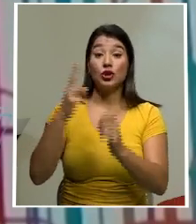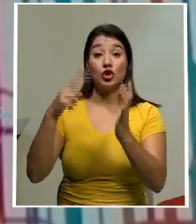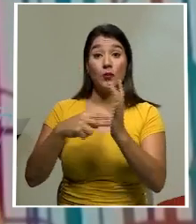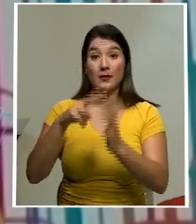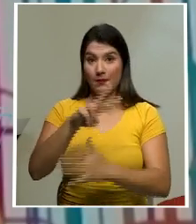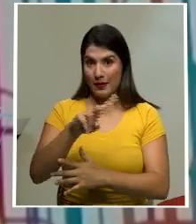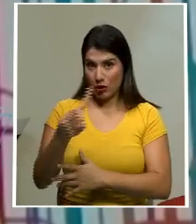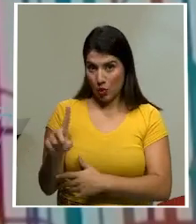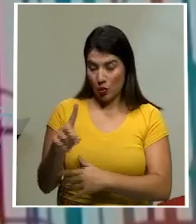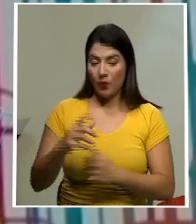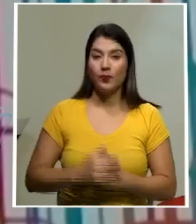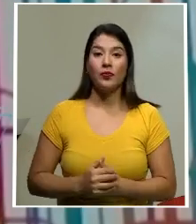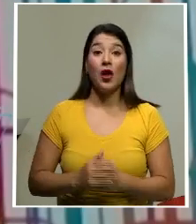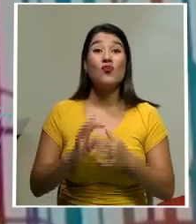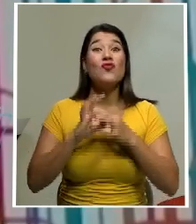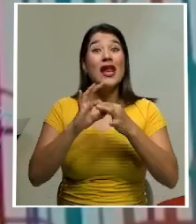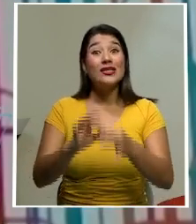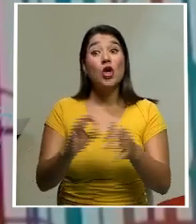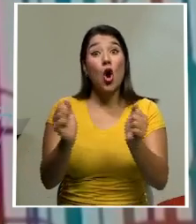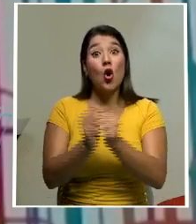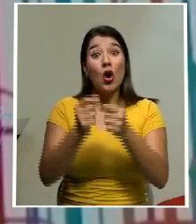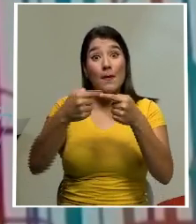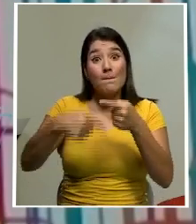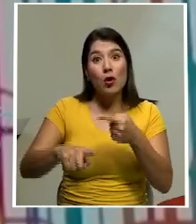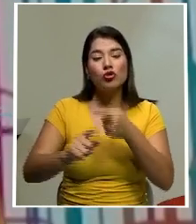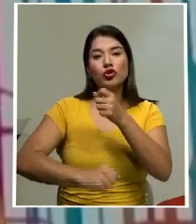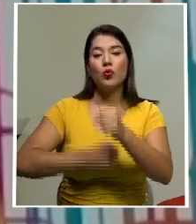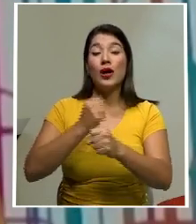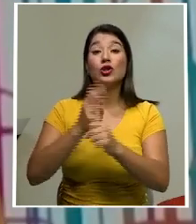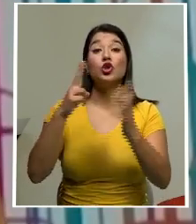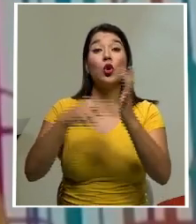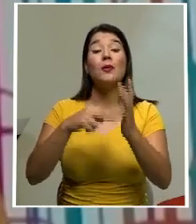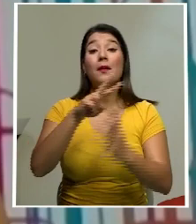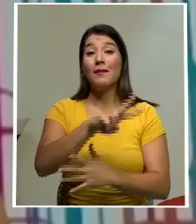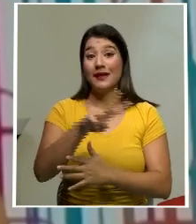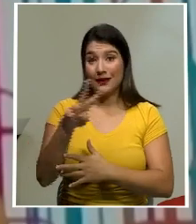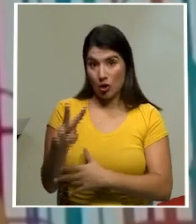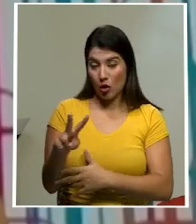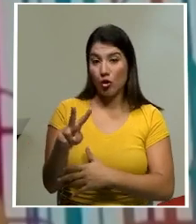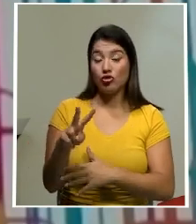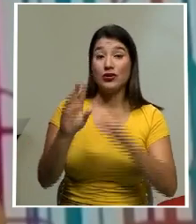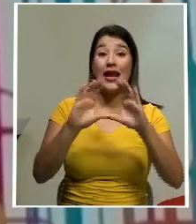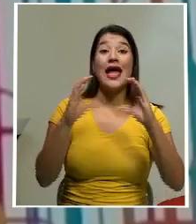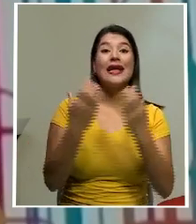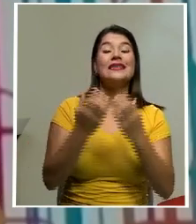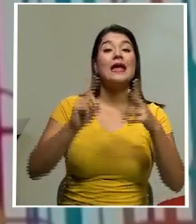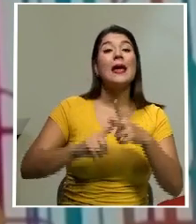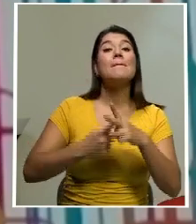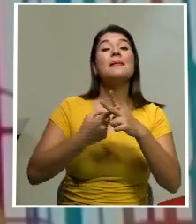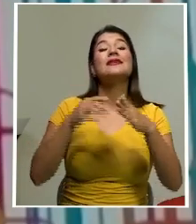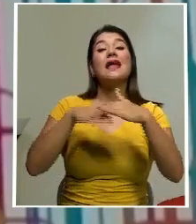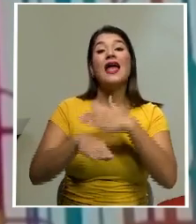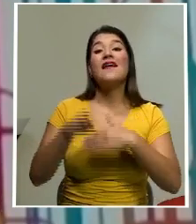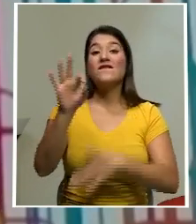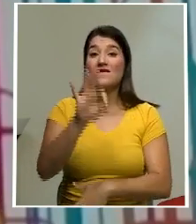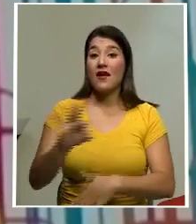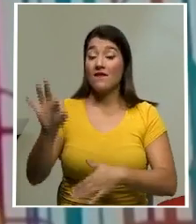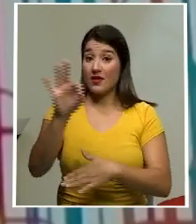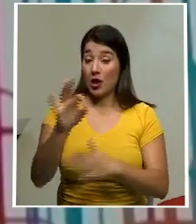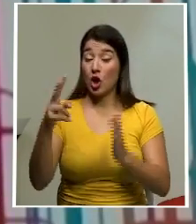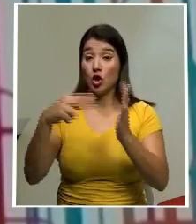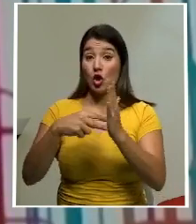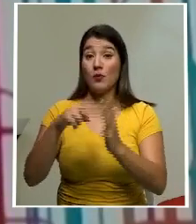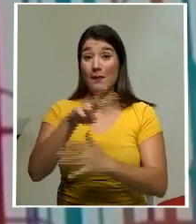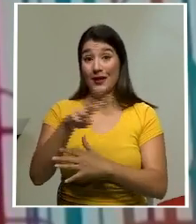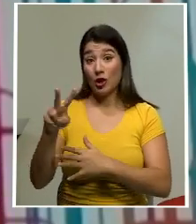2021. Con respecto al año 2022, empieza el curso lectivo en febrero del año 22,